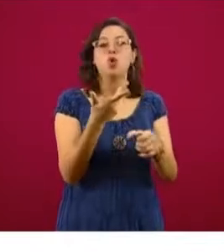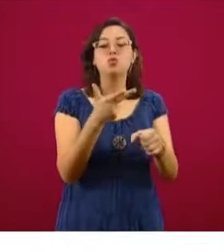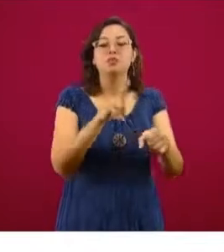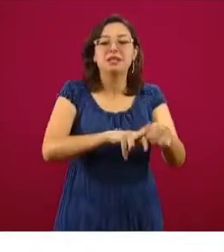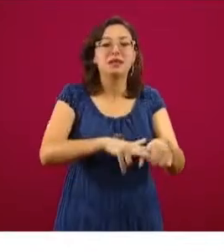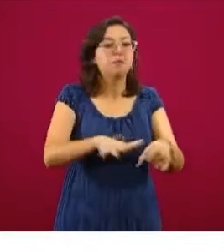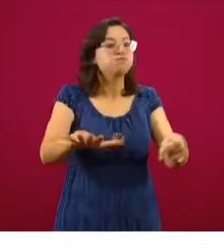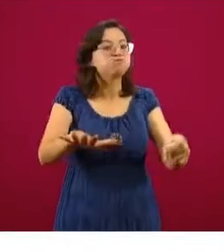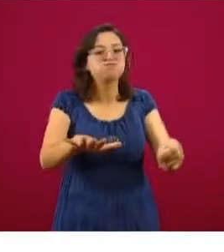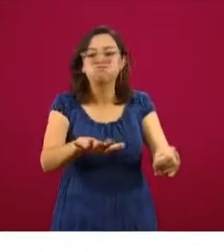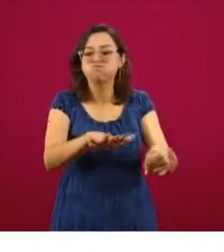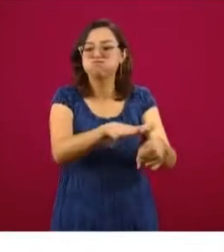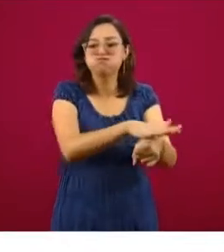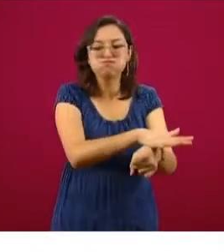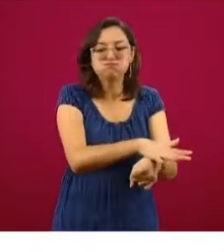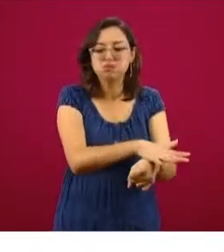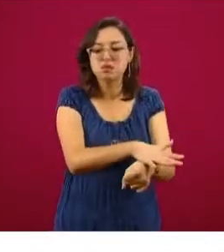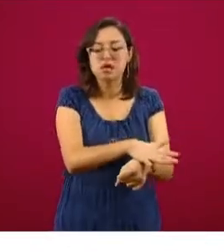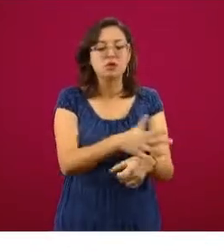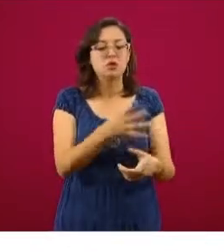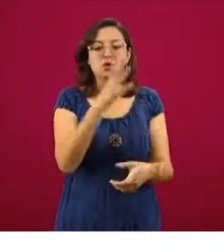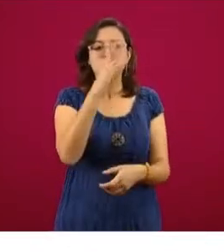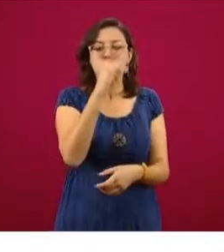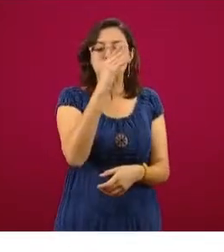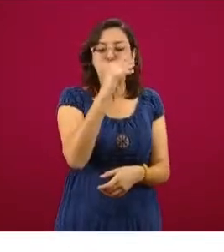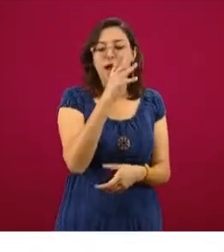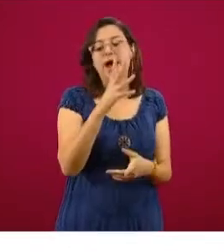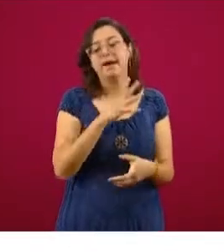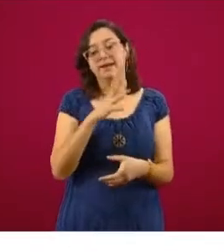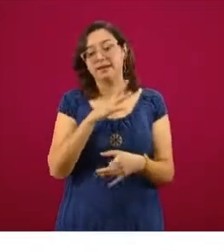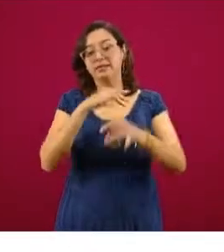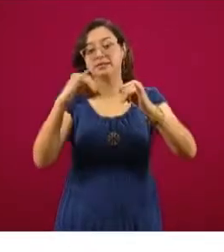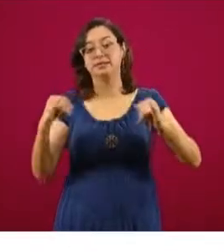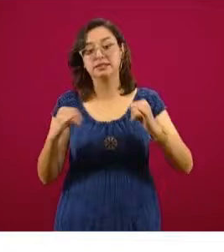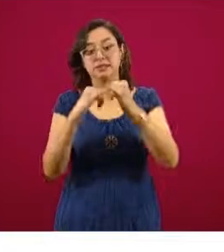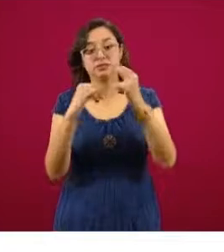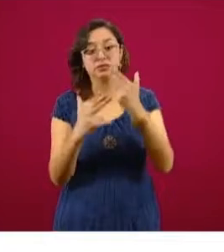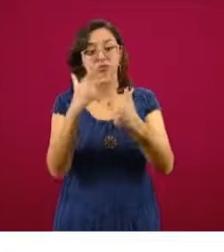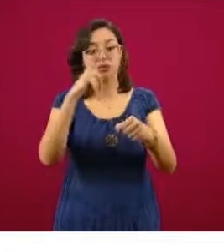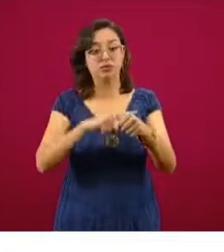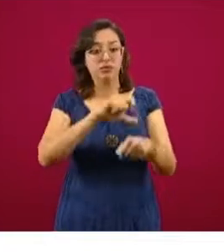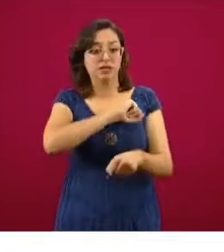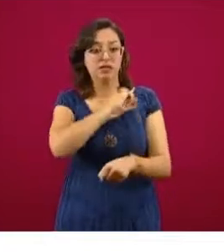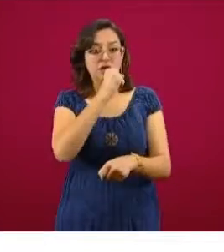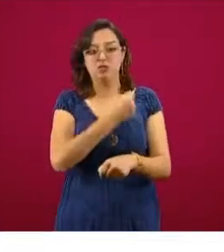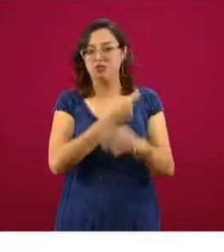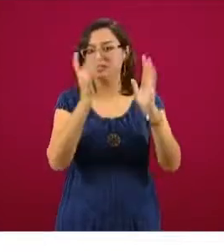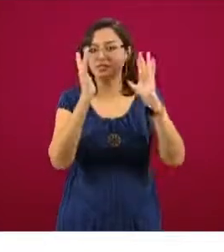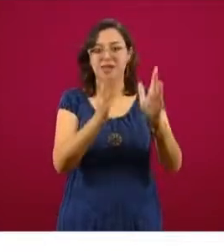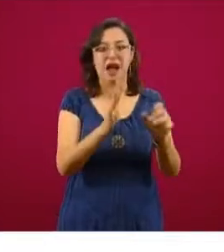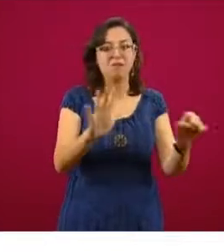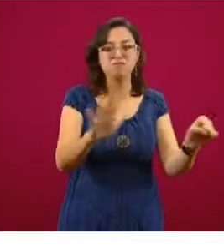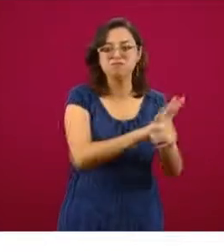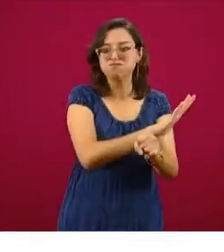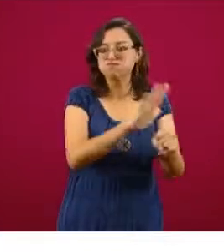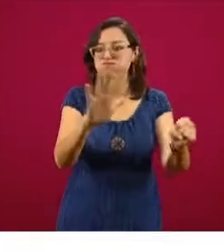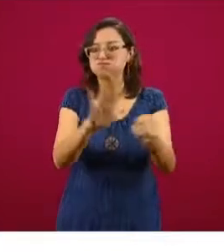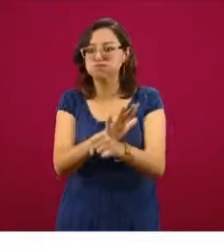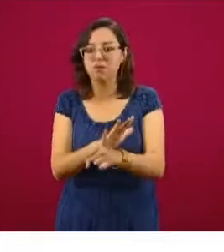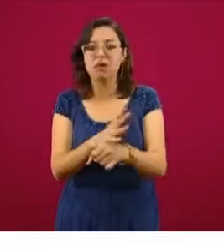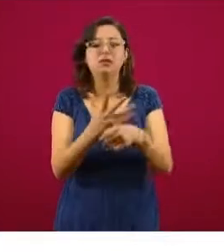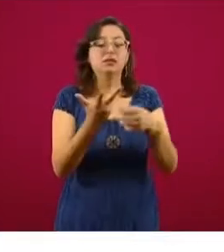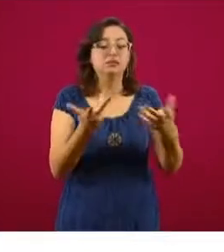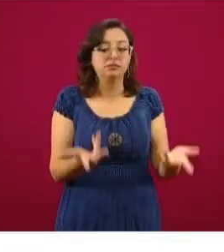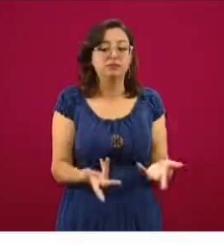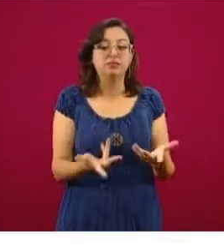puede recibirlo, como ha pasado en los institutos nacionales de salud. Entonces, ahí cambia un